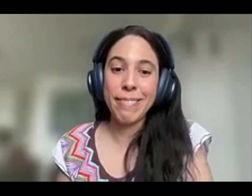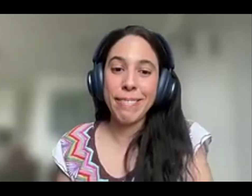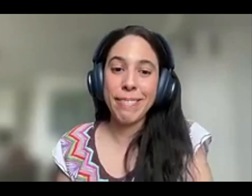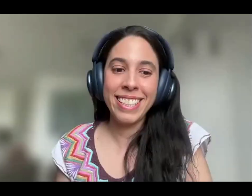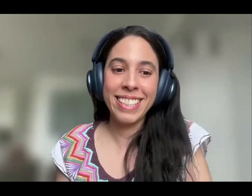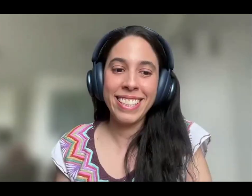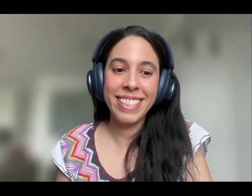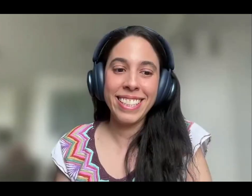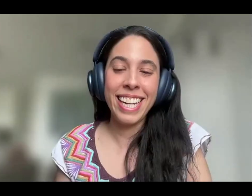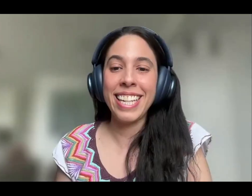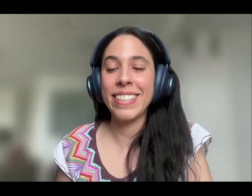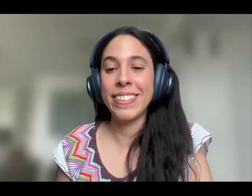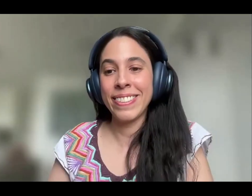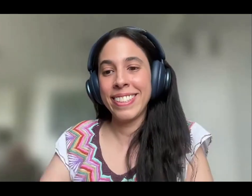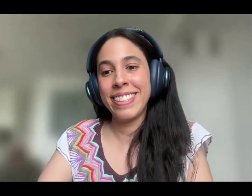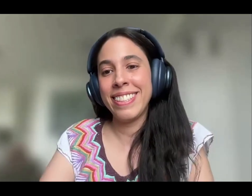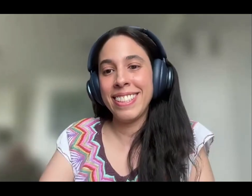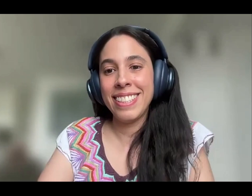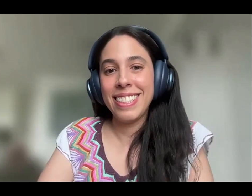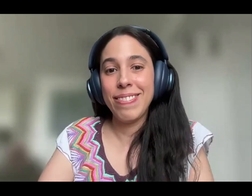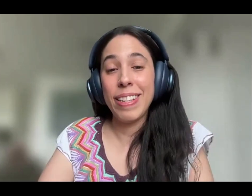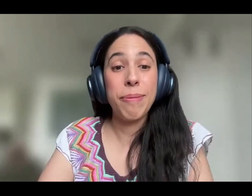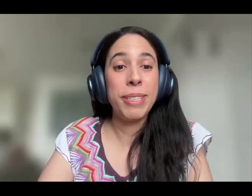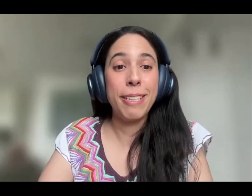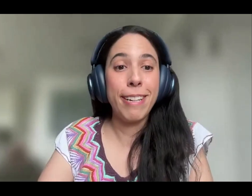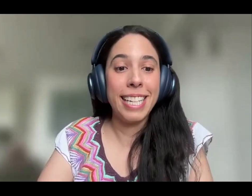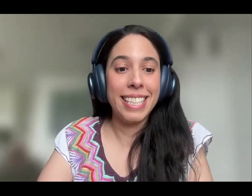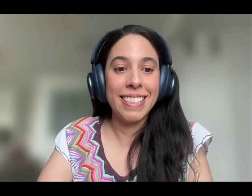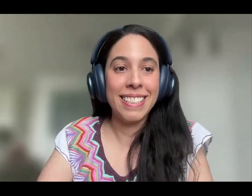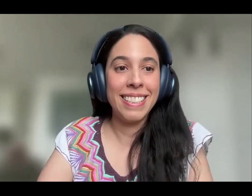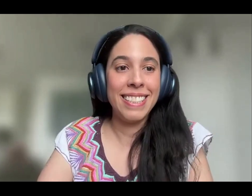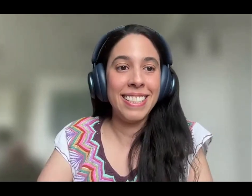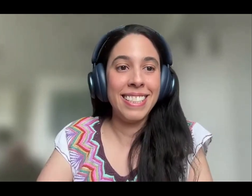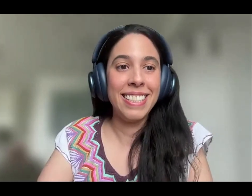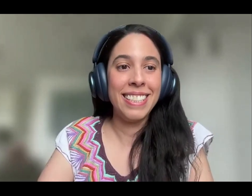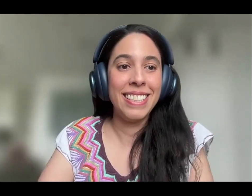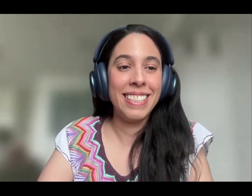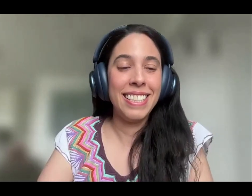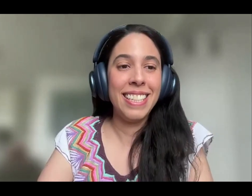Gracias, Juanfe. Qué lindo. Me hacen mucha falta.